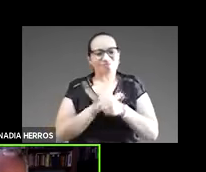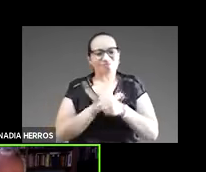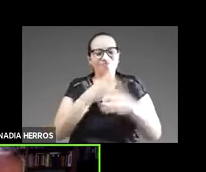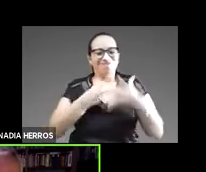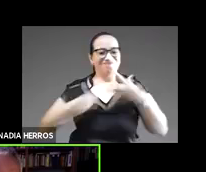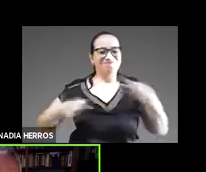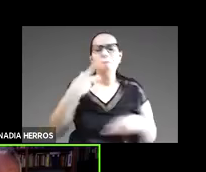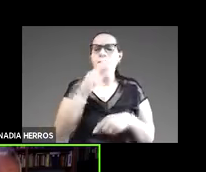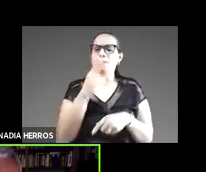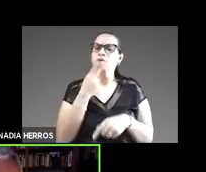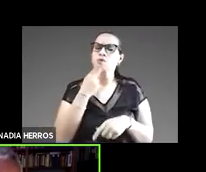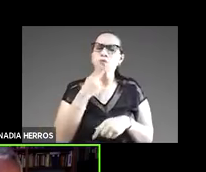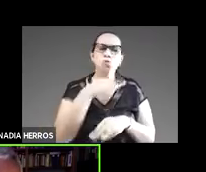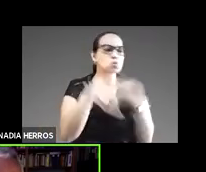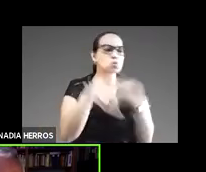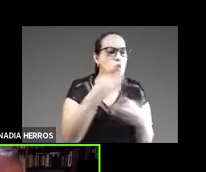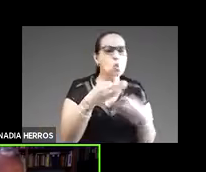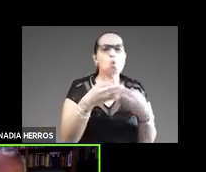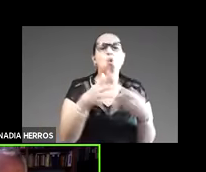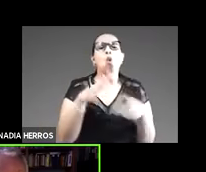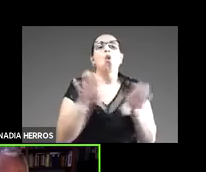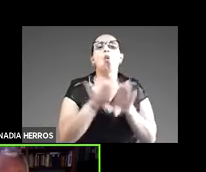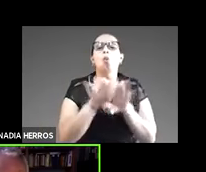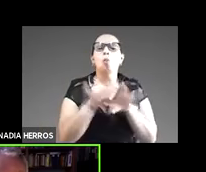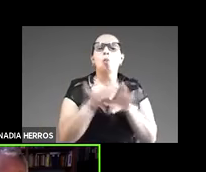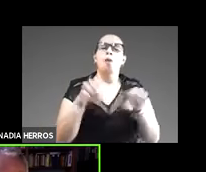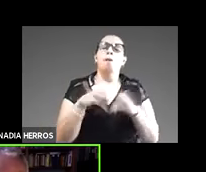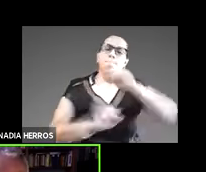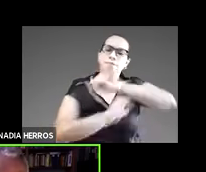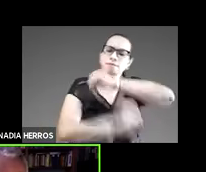funcionando todos los equipos a través del programa Pilares en línea